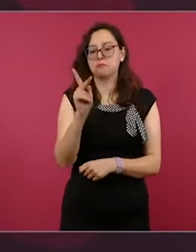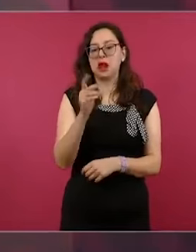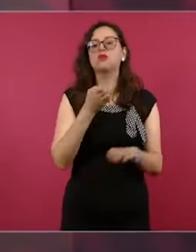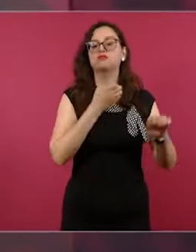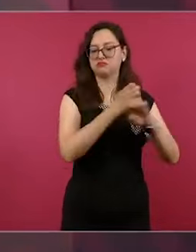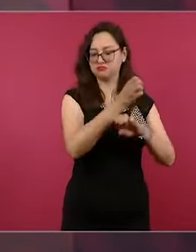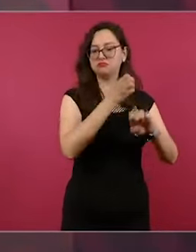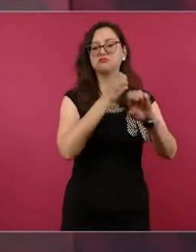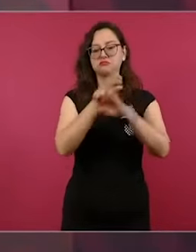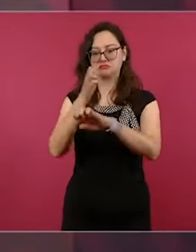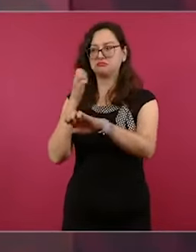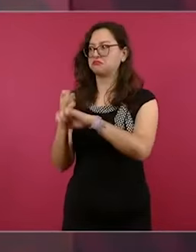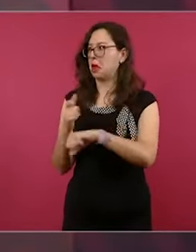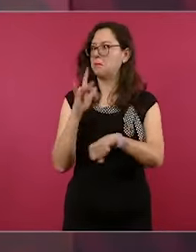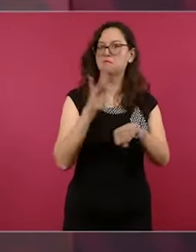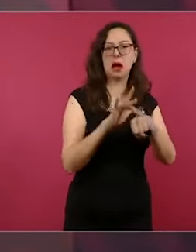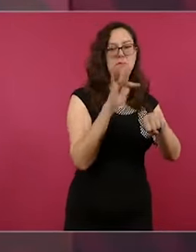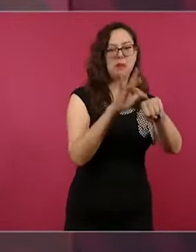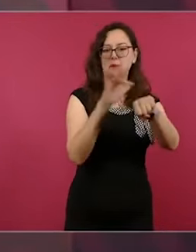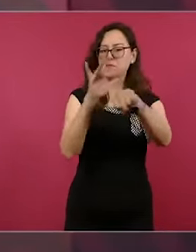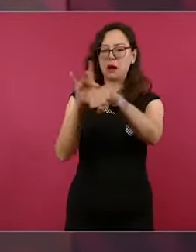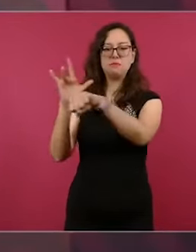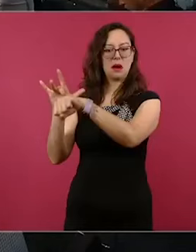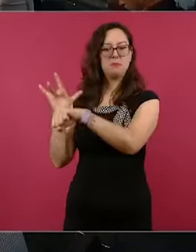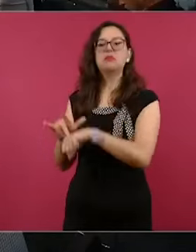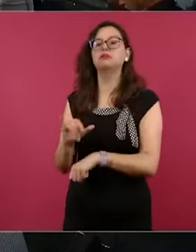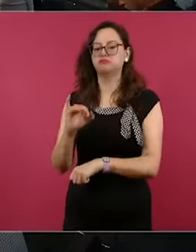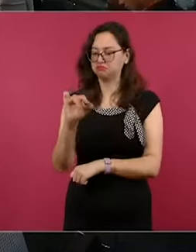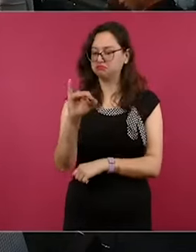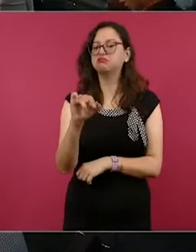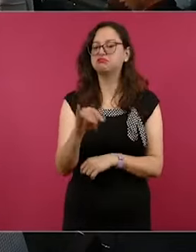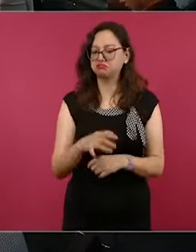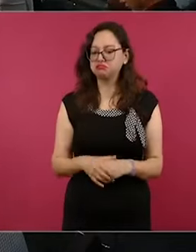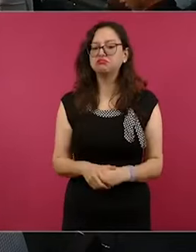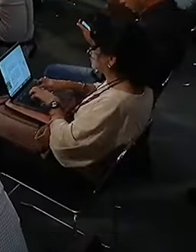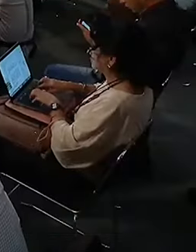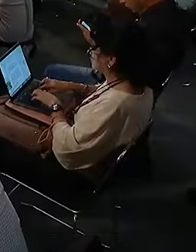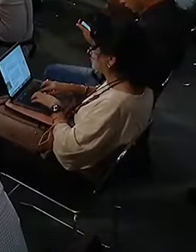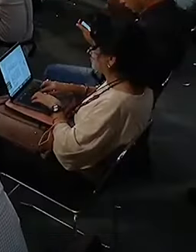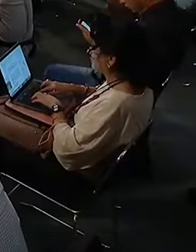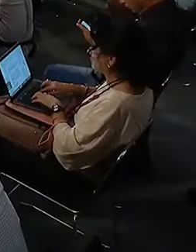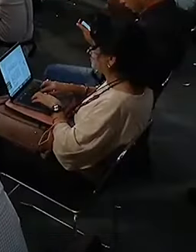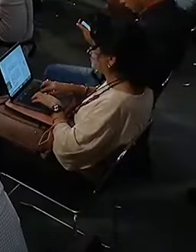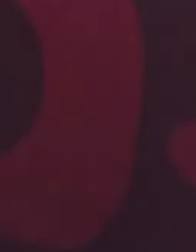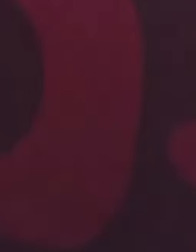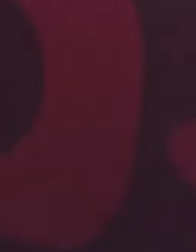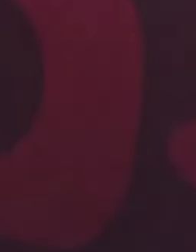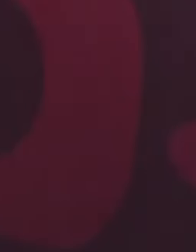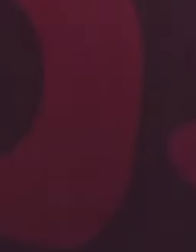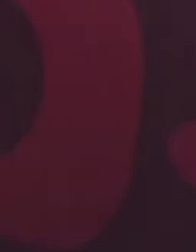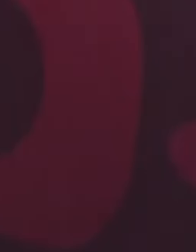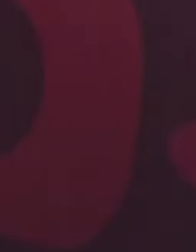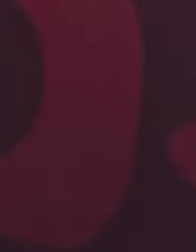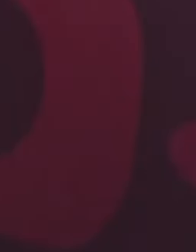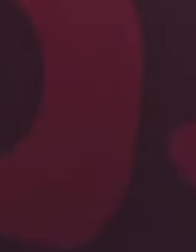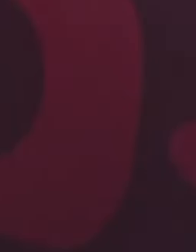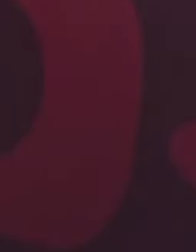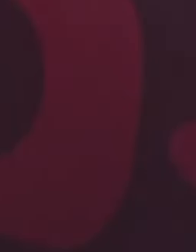todos los estados antes de entregar la banda presidencial,